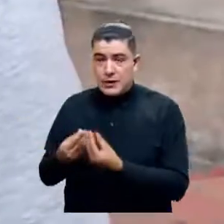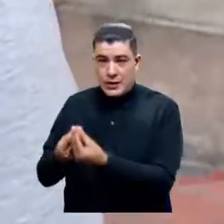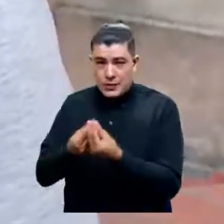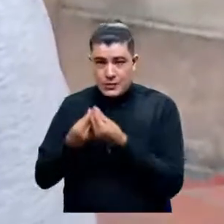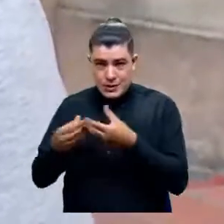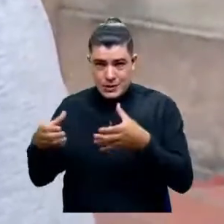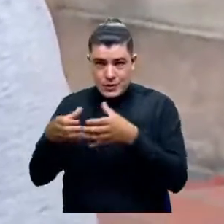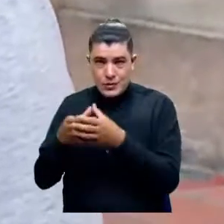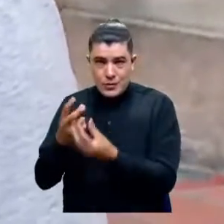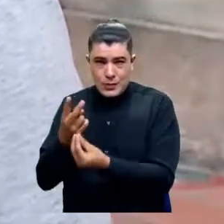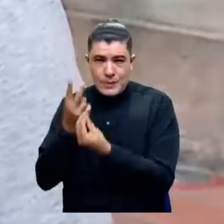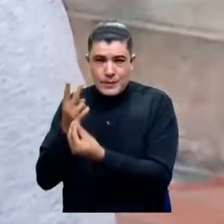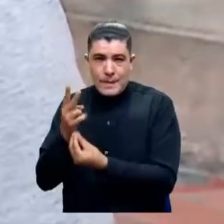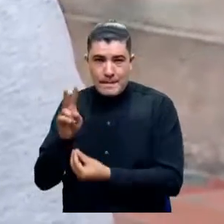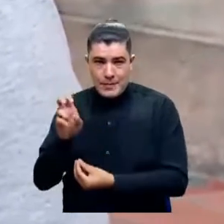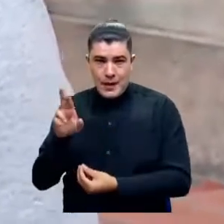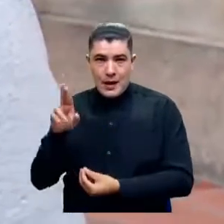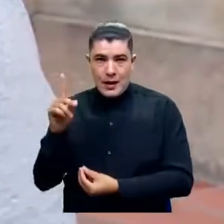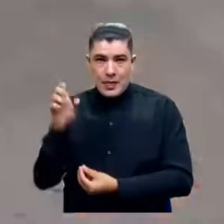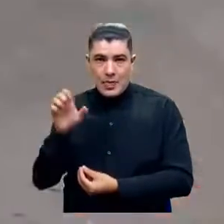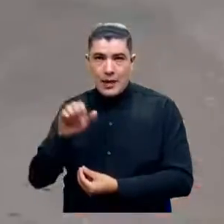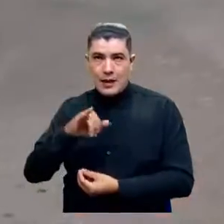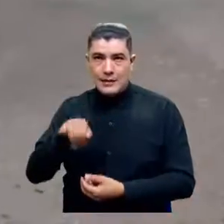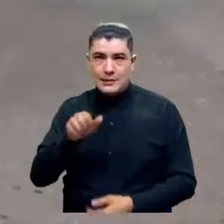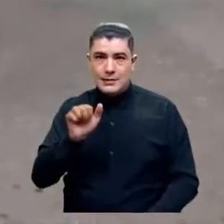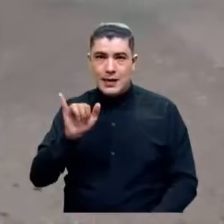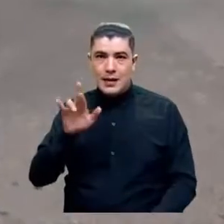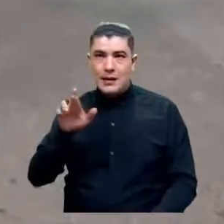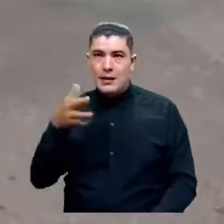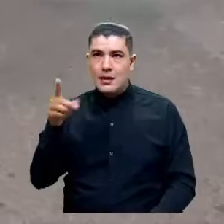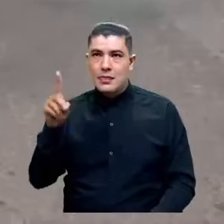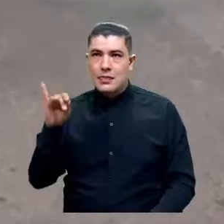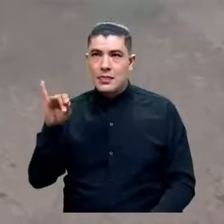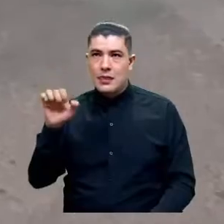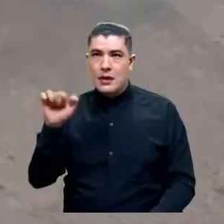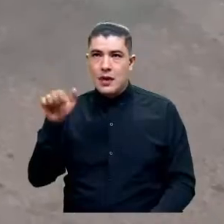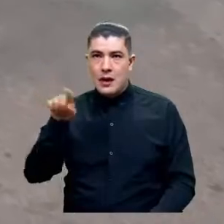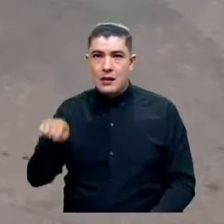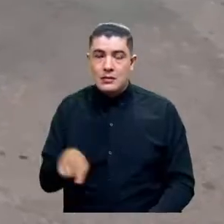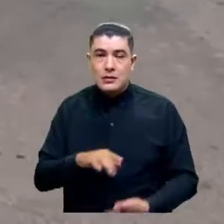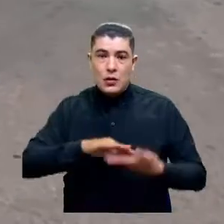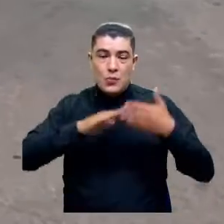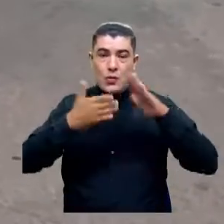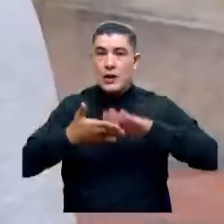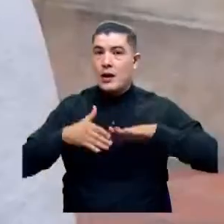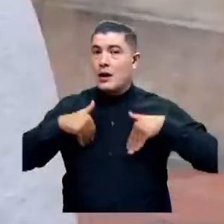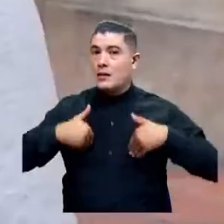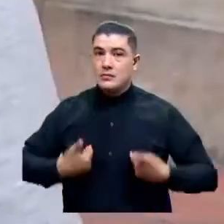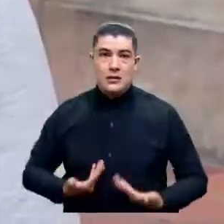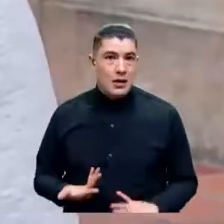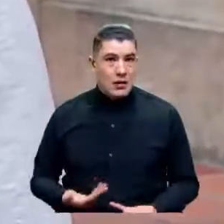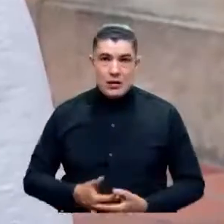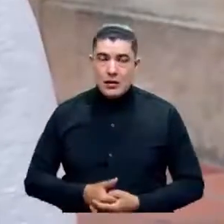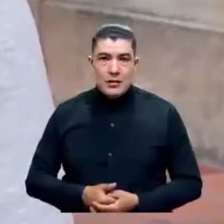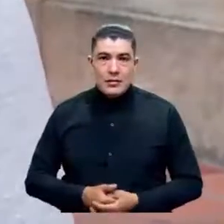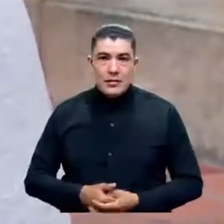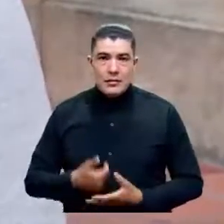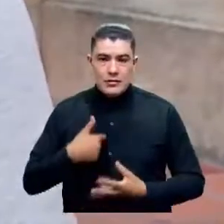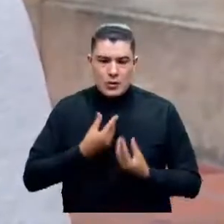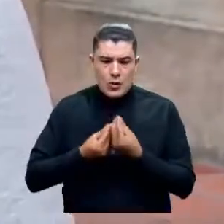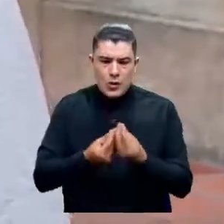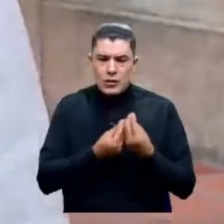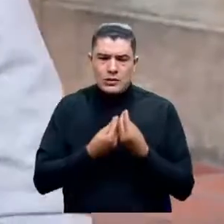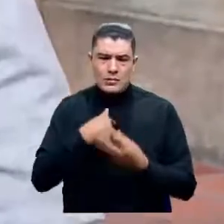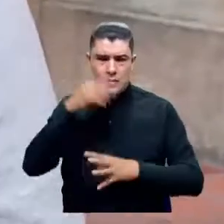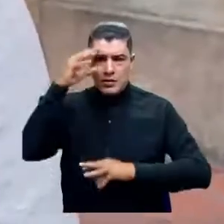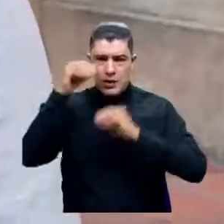Partido Verde, Yair Díaz, las comunidades están cansadas de la inseguridad. Como concejal de la ciudad de Cúcuta, rechazo todos estos actos de violencia que